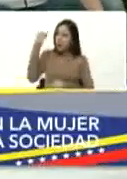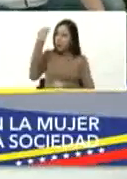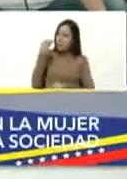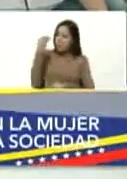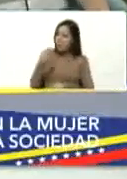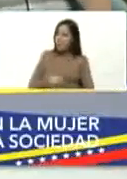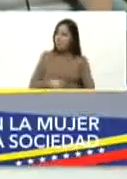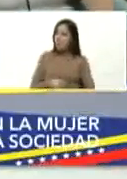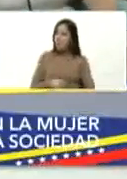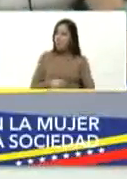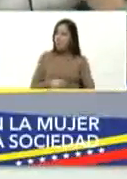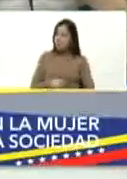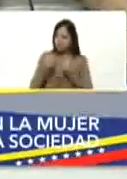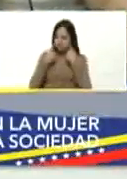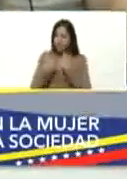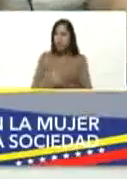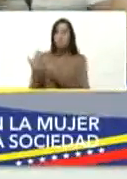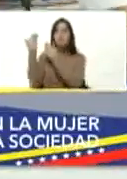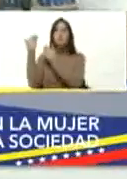Yorlis? Adelante.